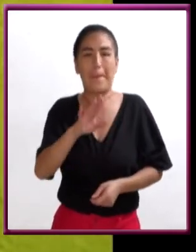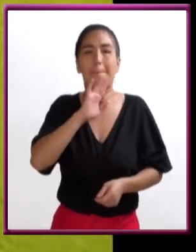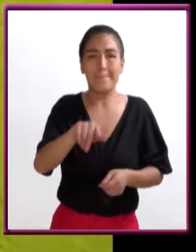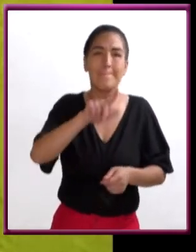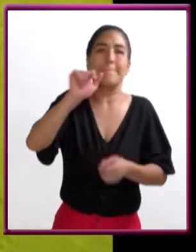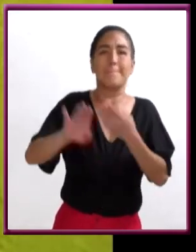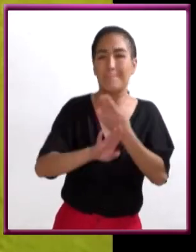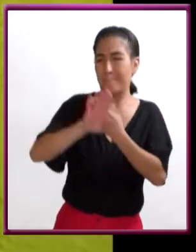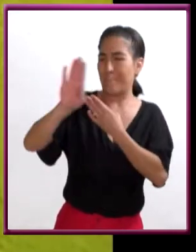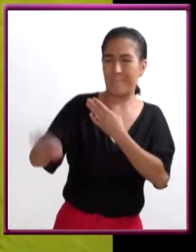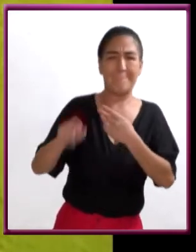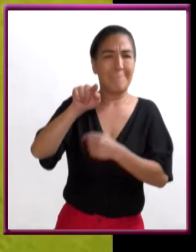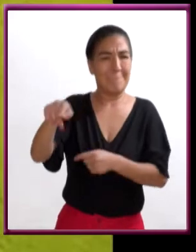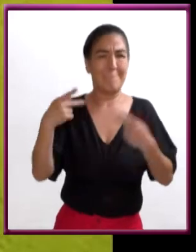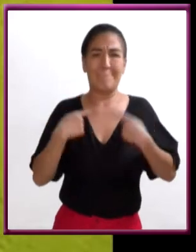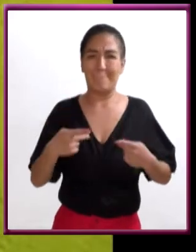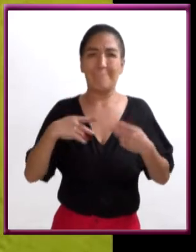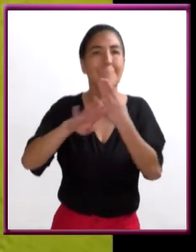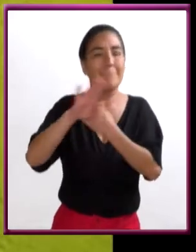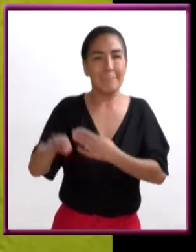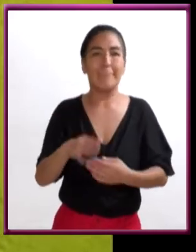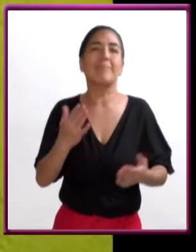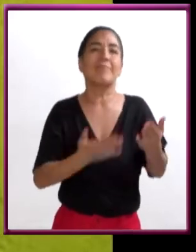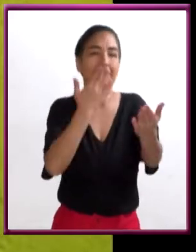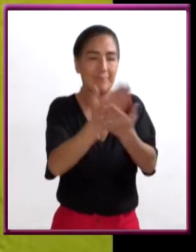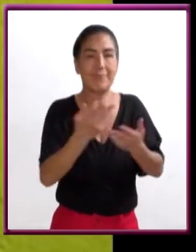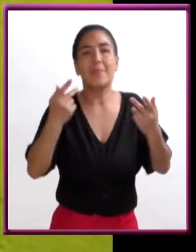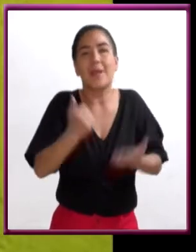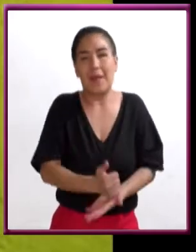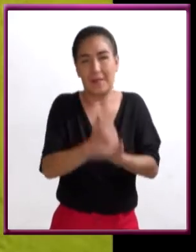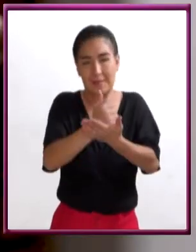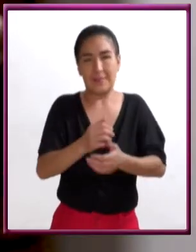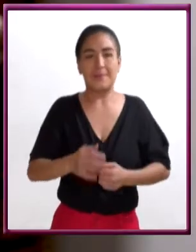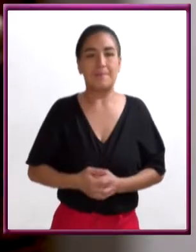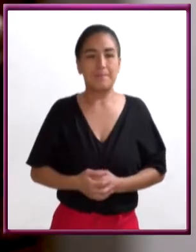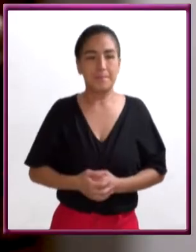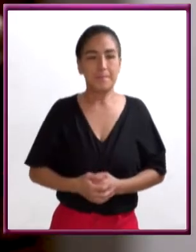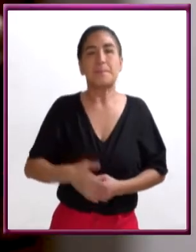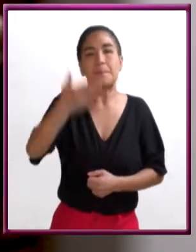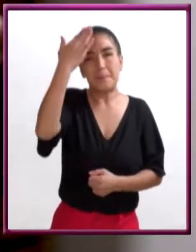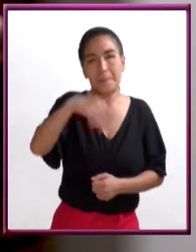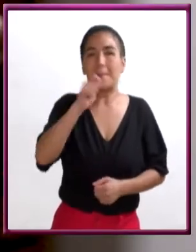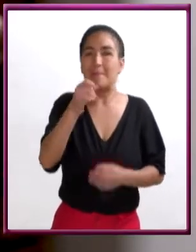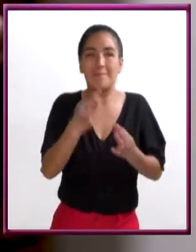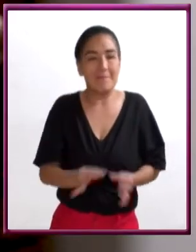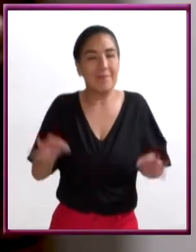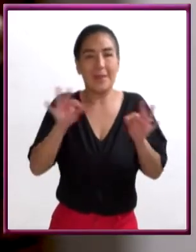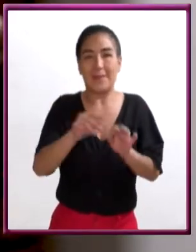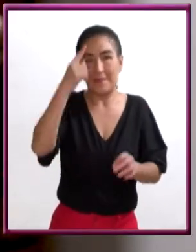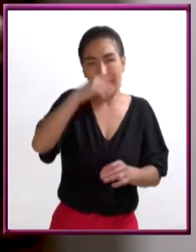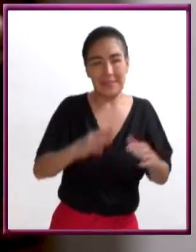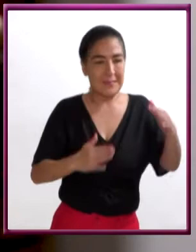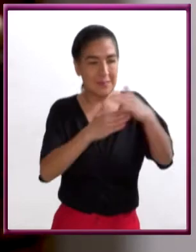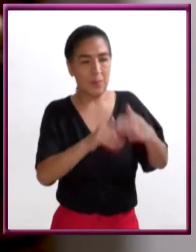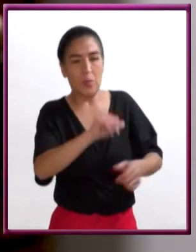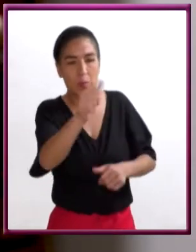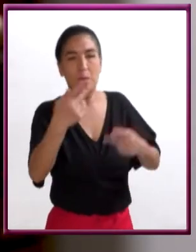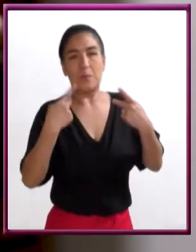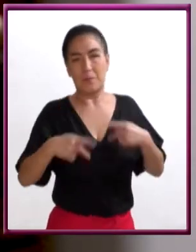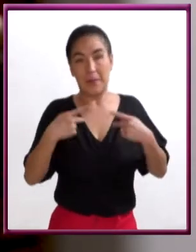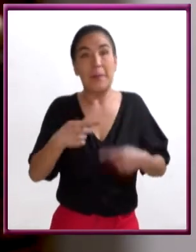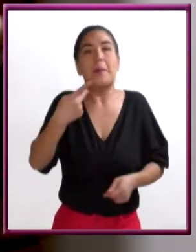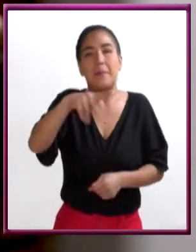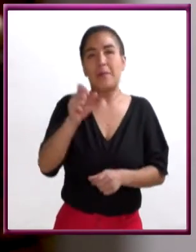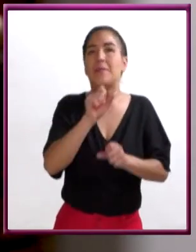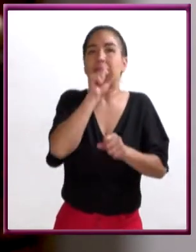podemos alejarnos de esa persona, pues tenemos que pedir ayuda profesional. Sabemos que es vital aprender a poner límites al otro,